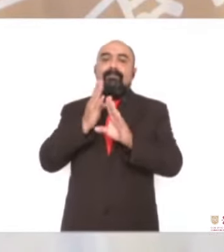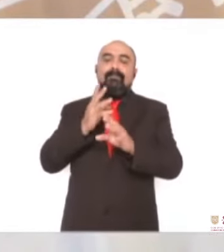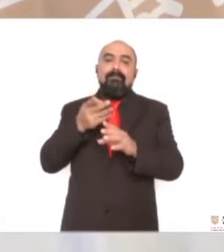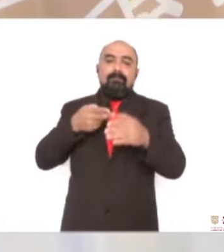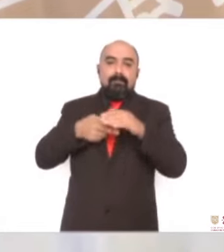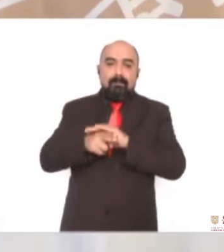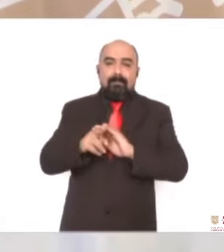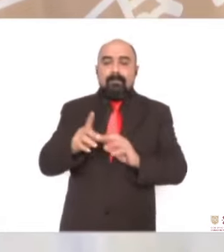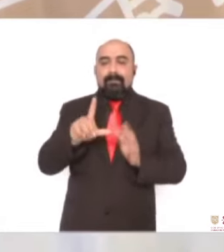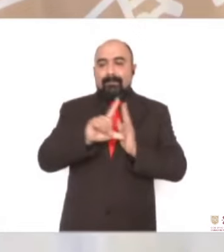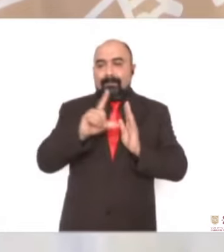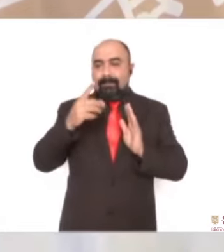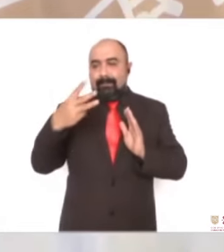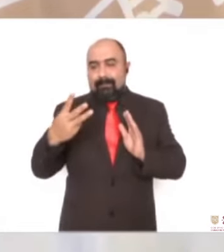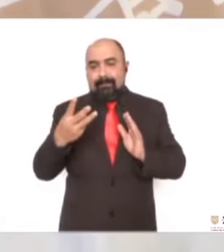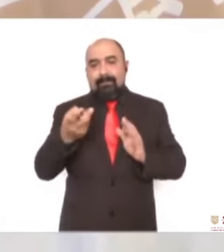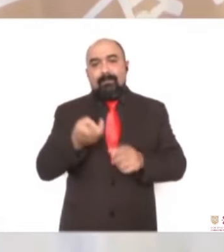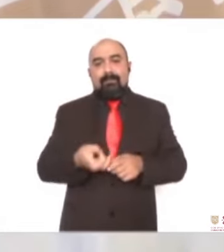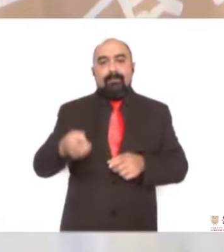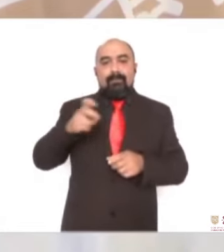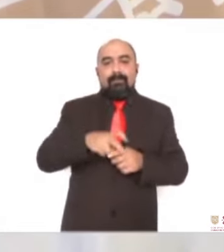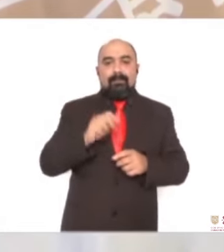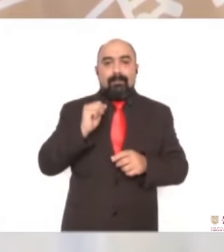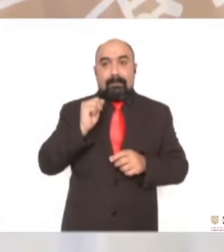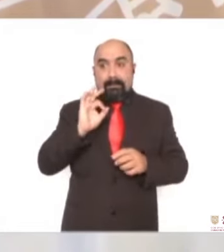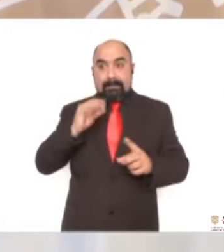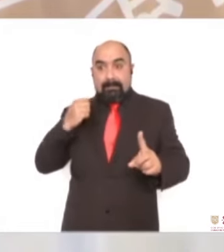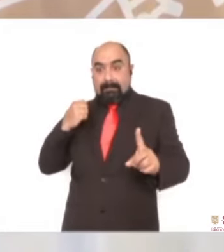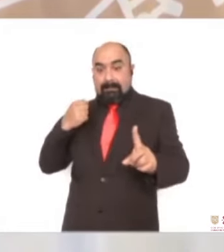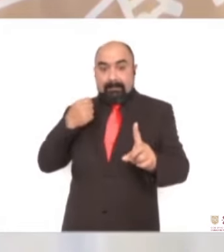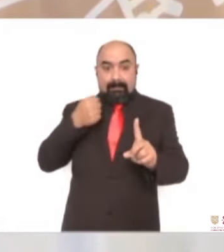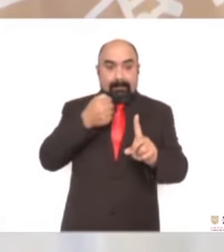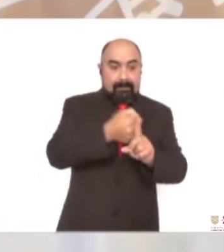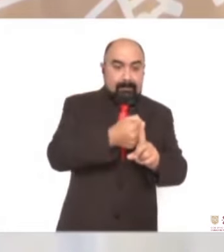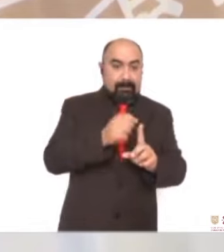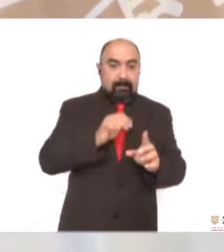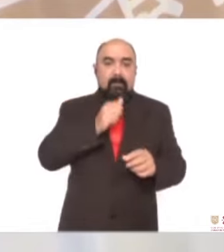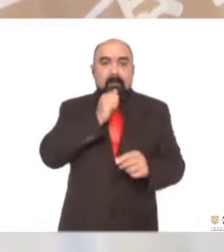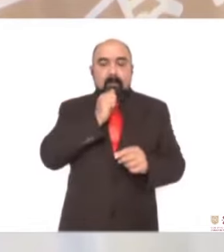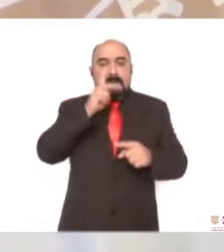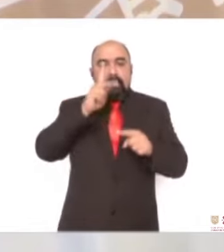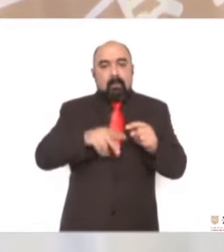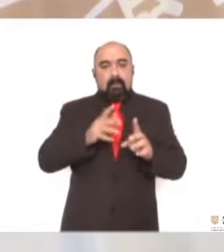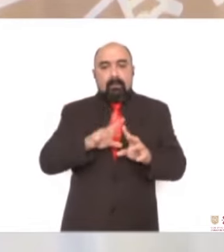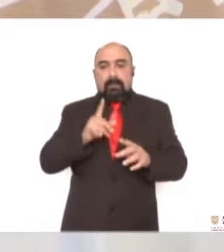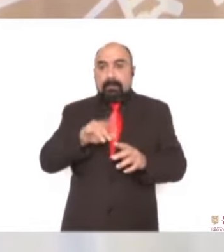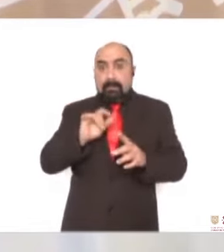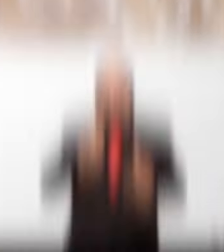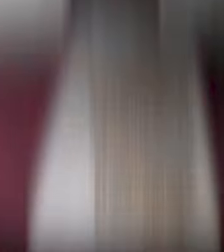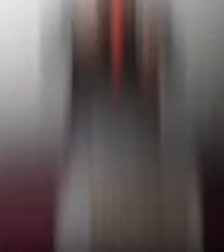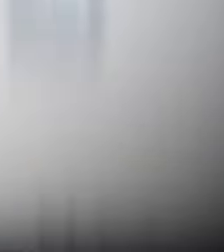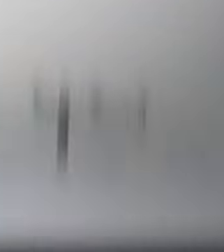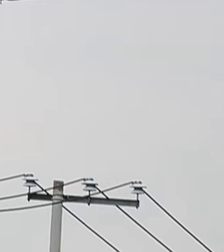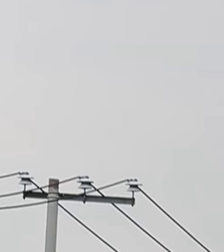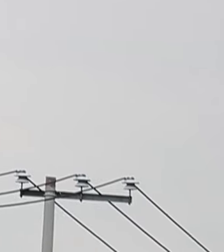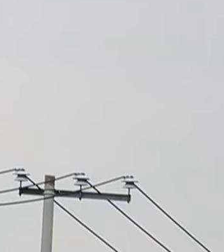con la línea 3, porque no está llegando todavía la línea 1 hasta allá. Entonces nos va a ayudar muchísimo que